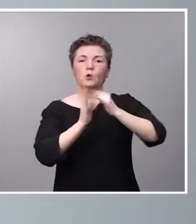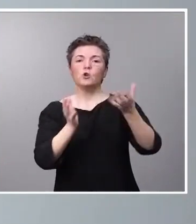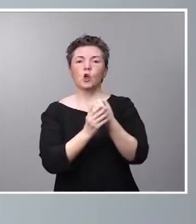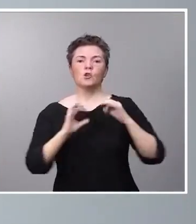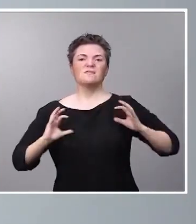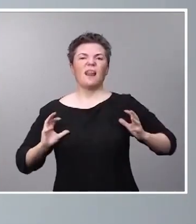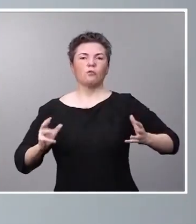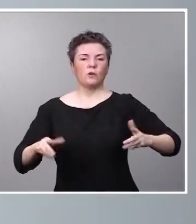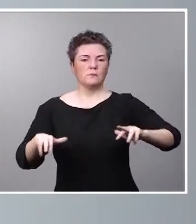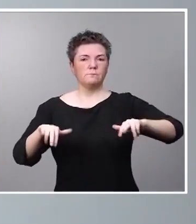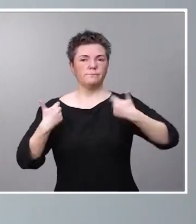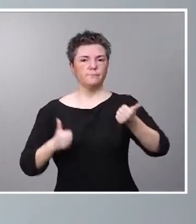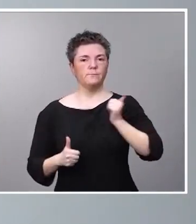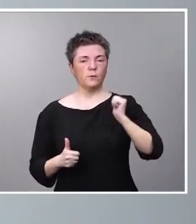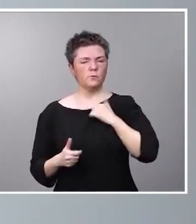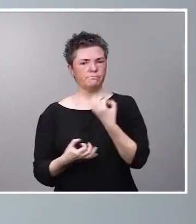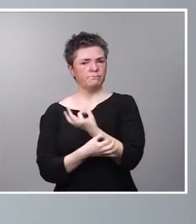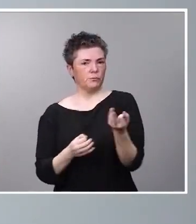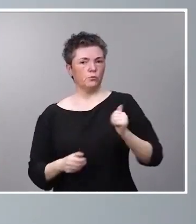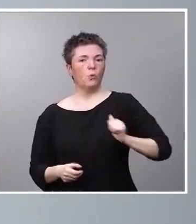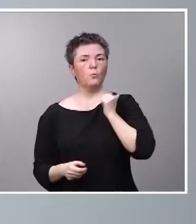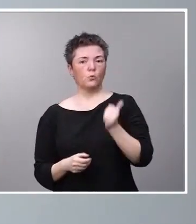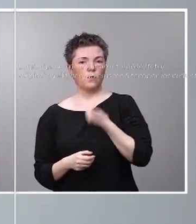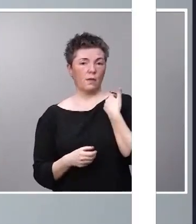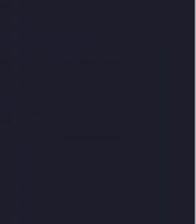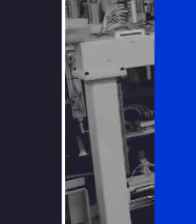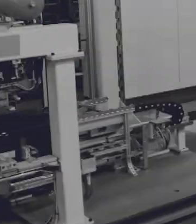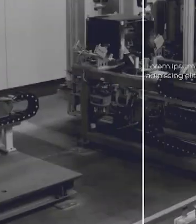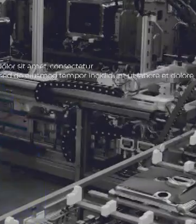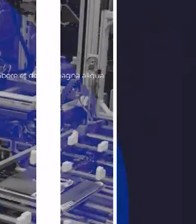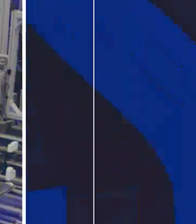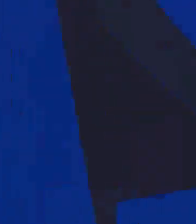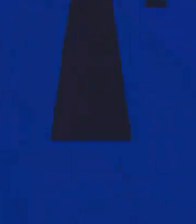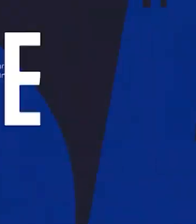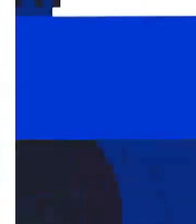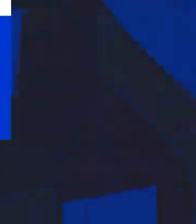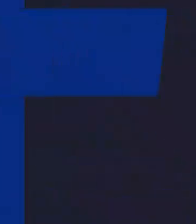permitan aprovechar plenamente las oportunidades de la nueva economía de la lengua.